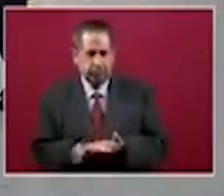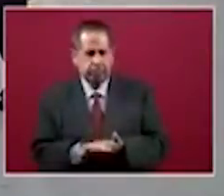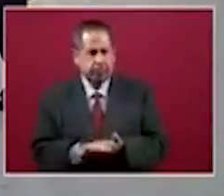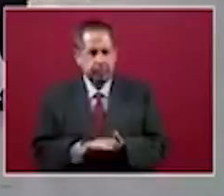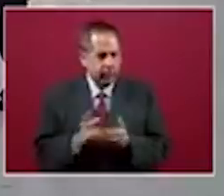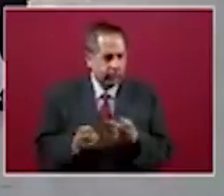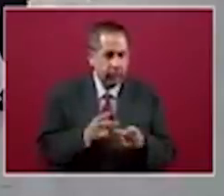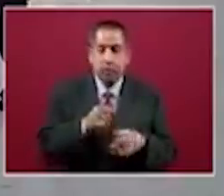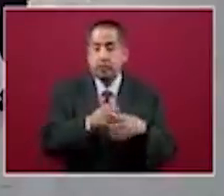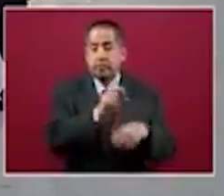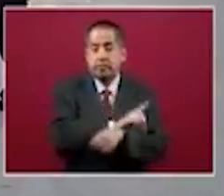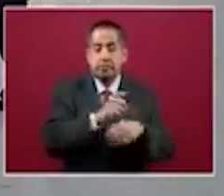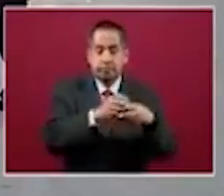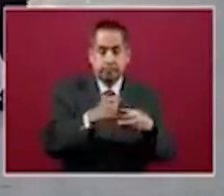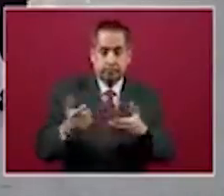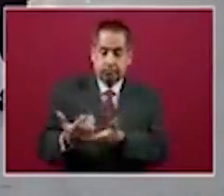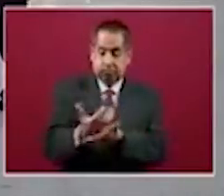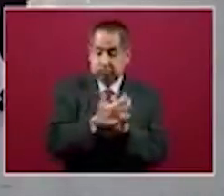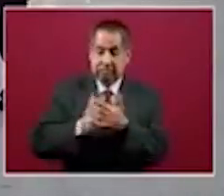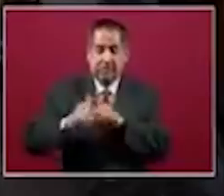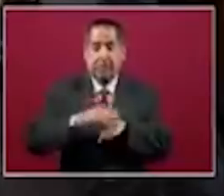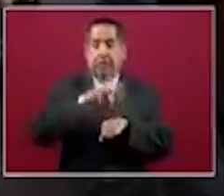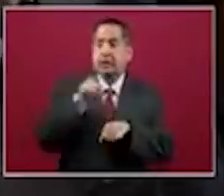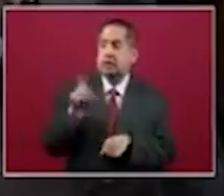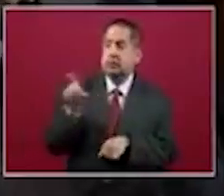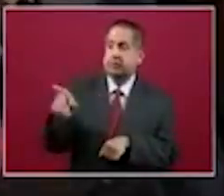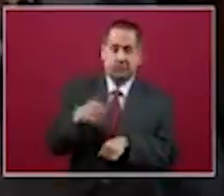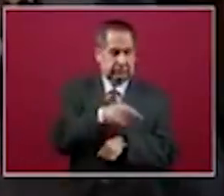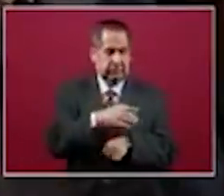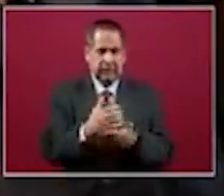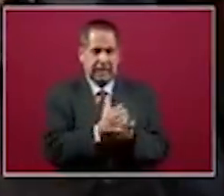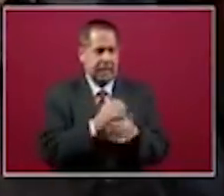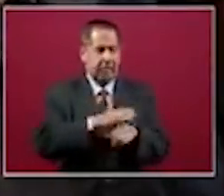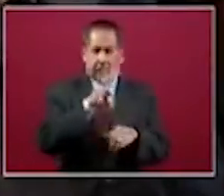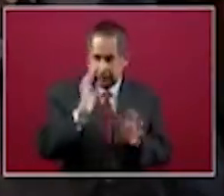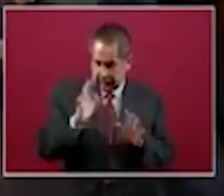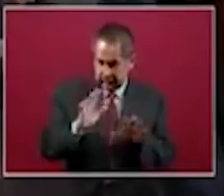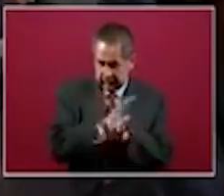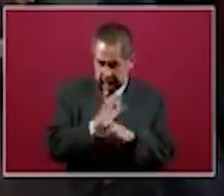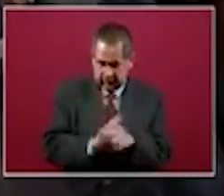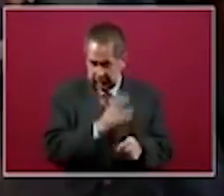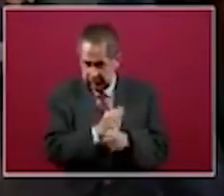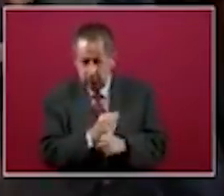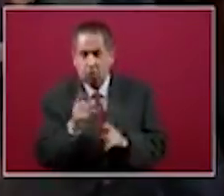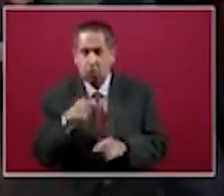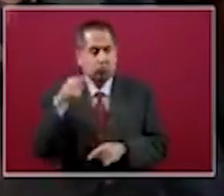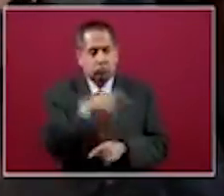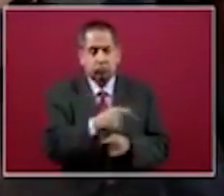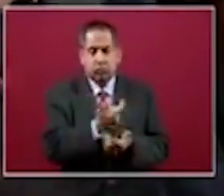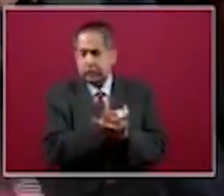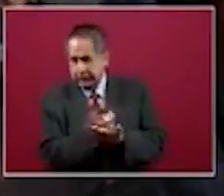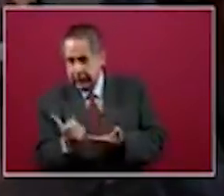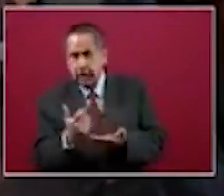varios, que estaba recibiendo un salario superior al suyo. Nada más para saber si ya se corrigió esto y si ya el salario de